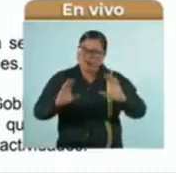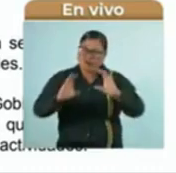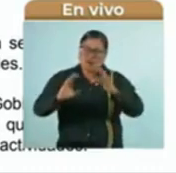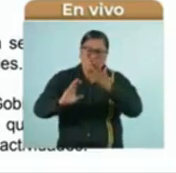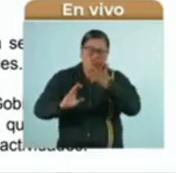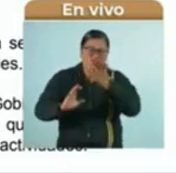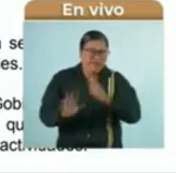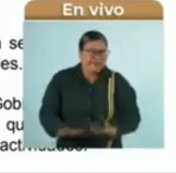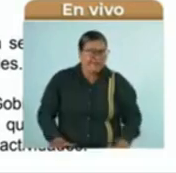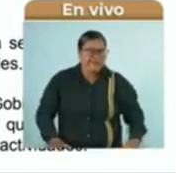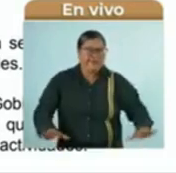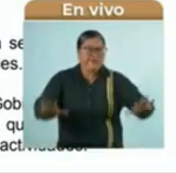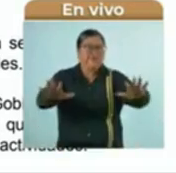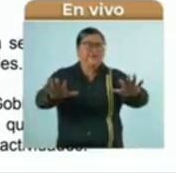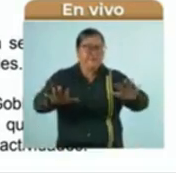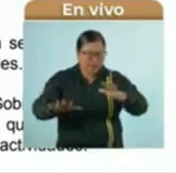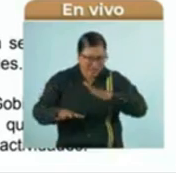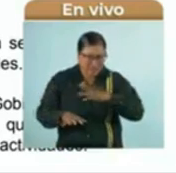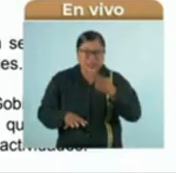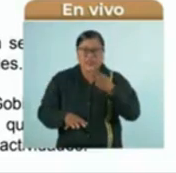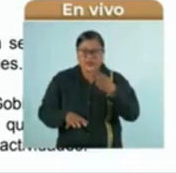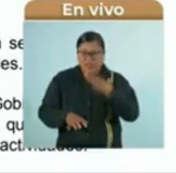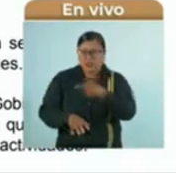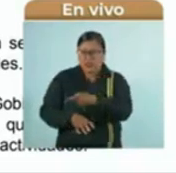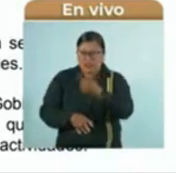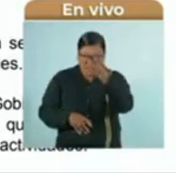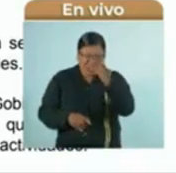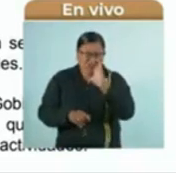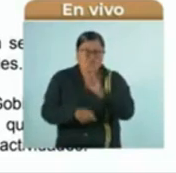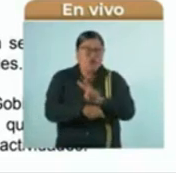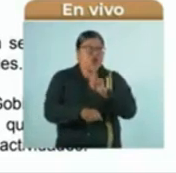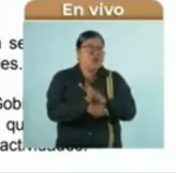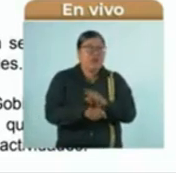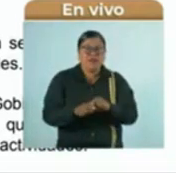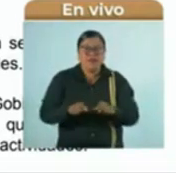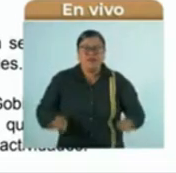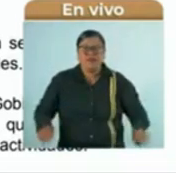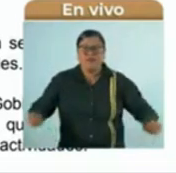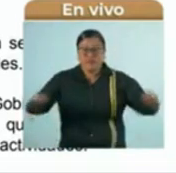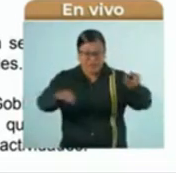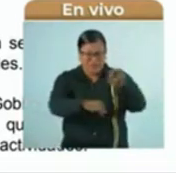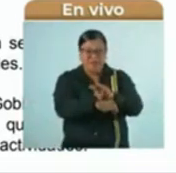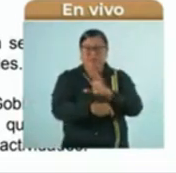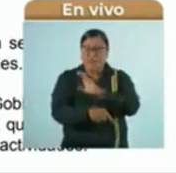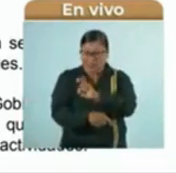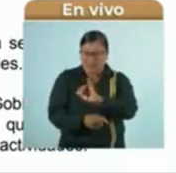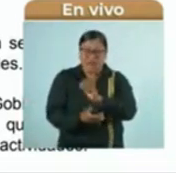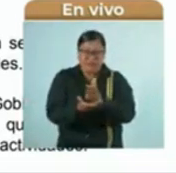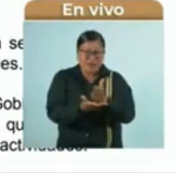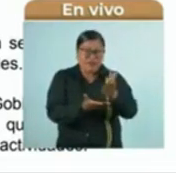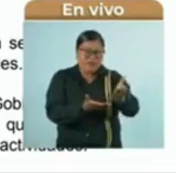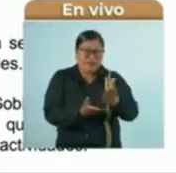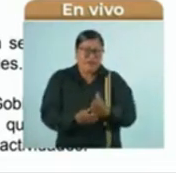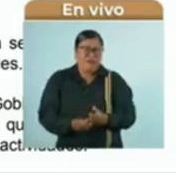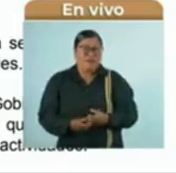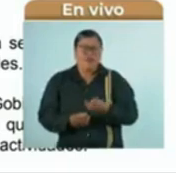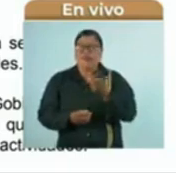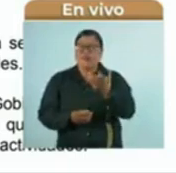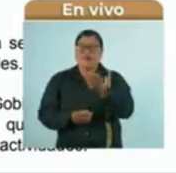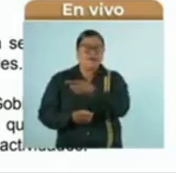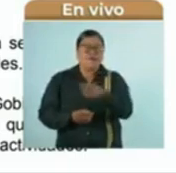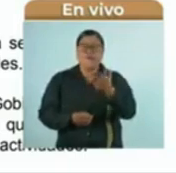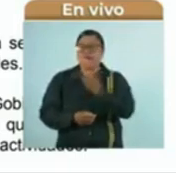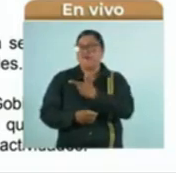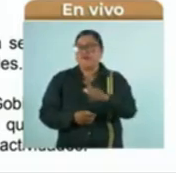además tienen servicios ambientales, es decir, se les paga por cuidar esos territorios. Esta parte creo que es la que no les